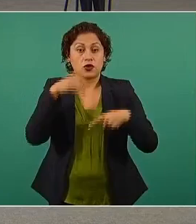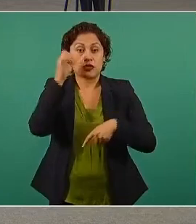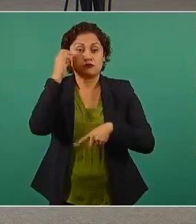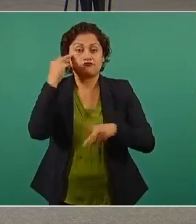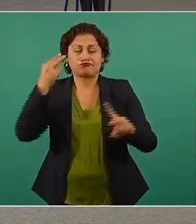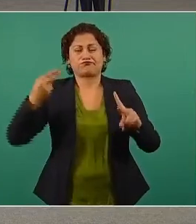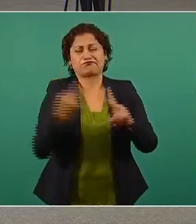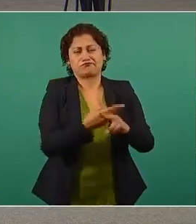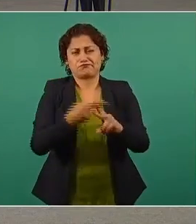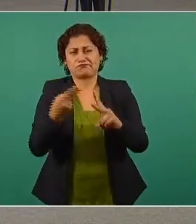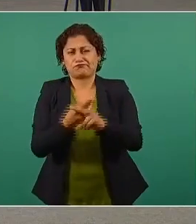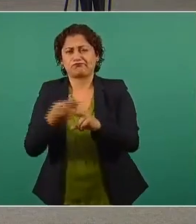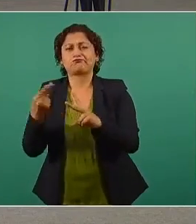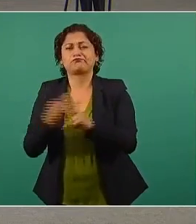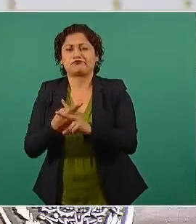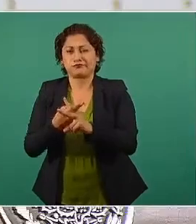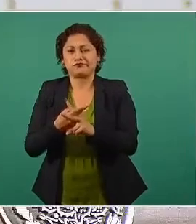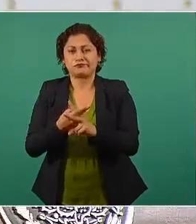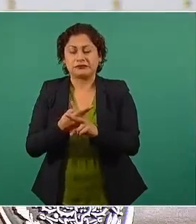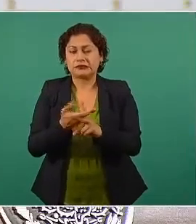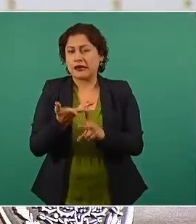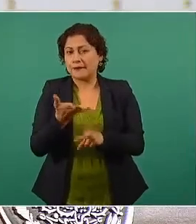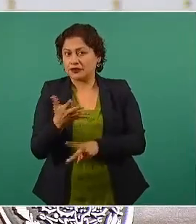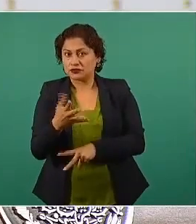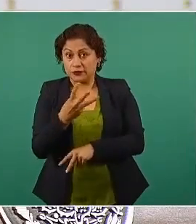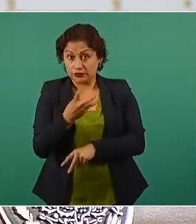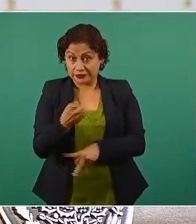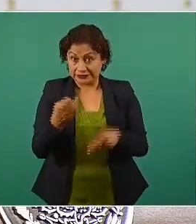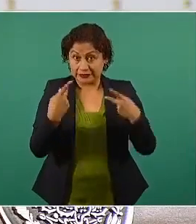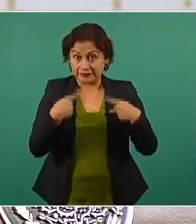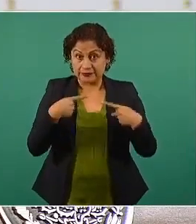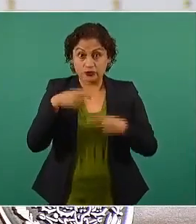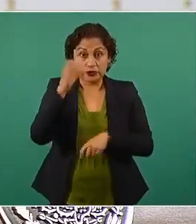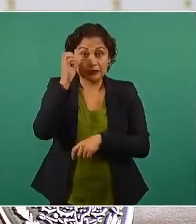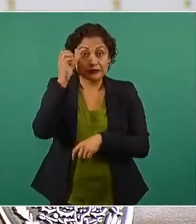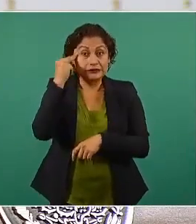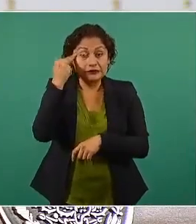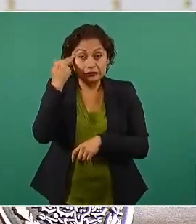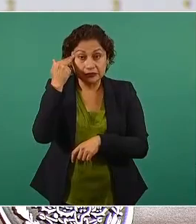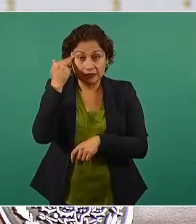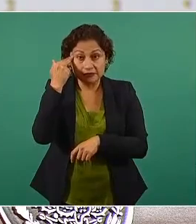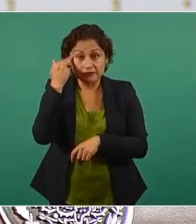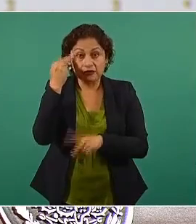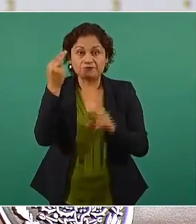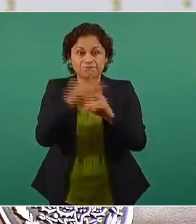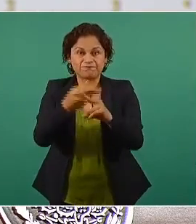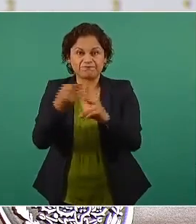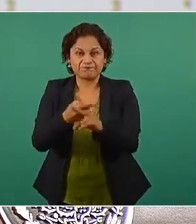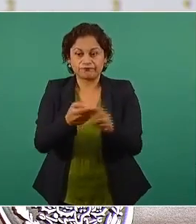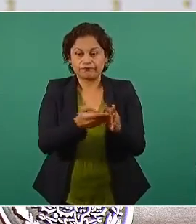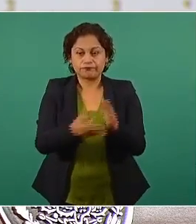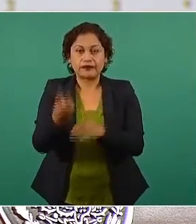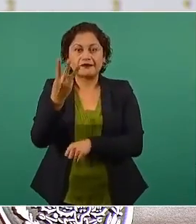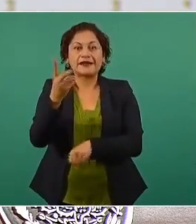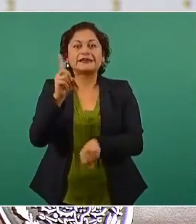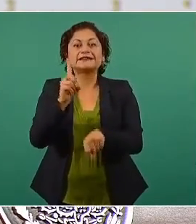de más de 300 ciudadanos chinos en 3 días en